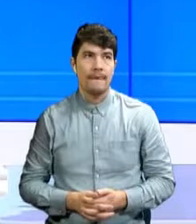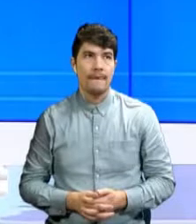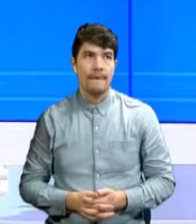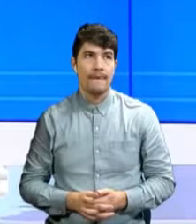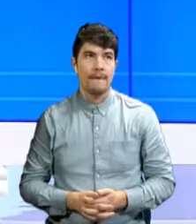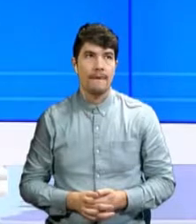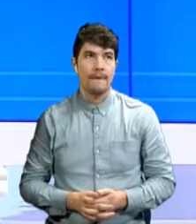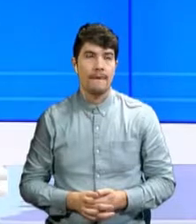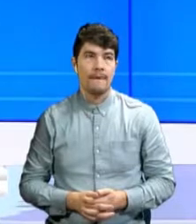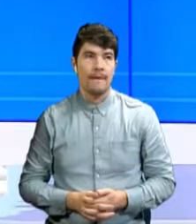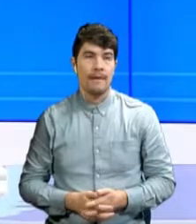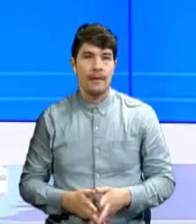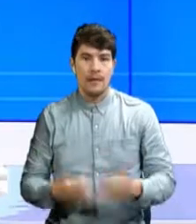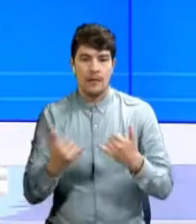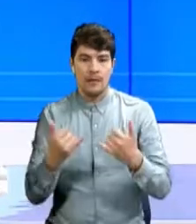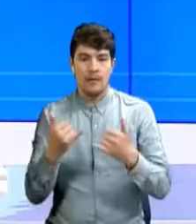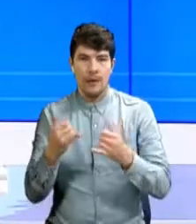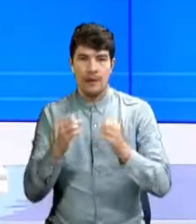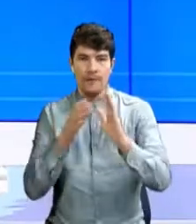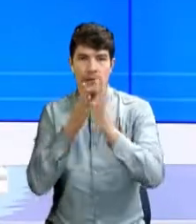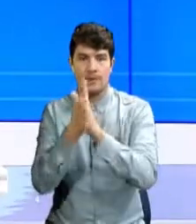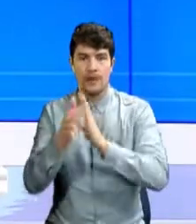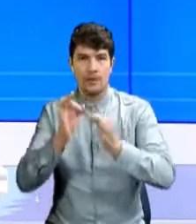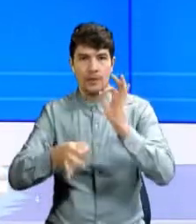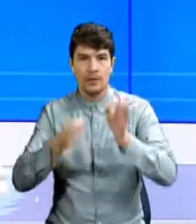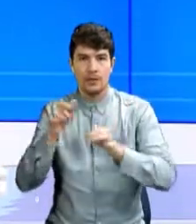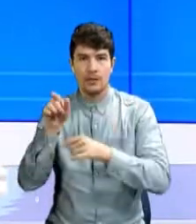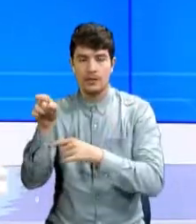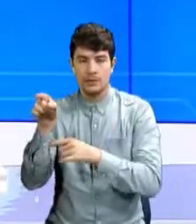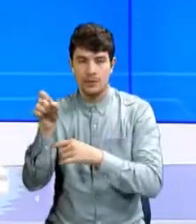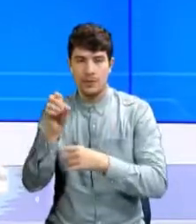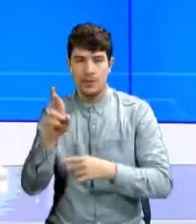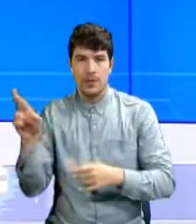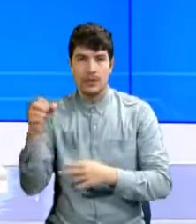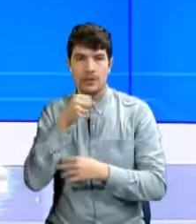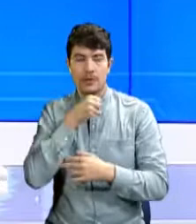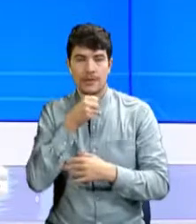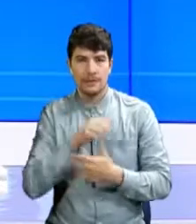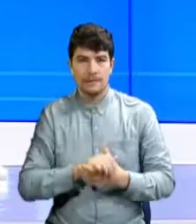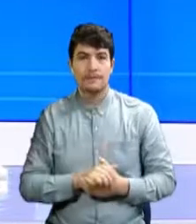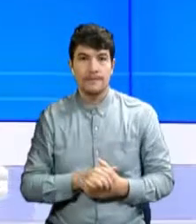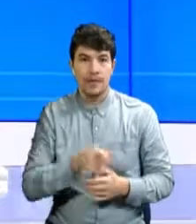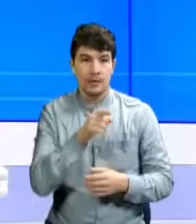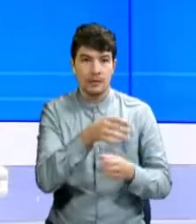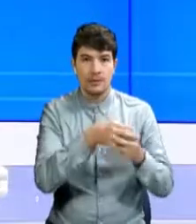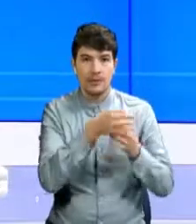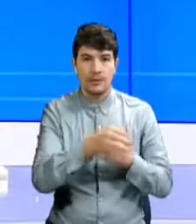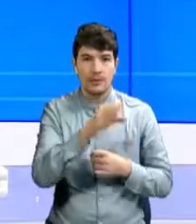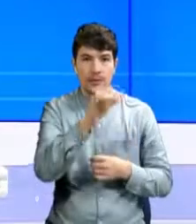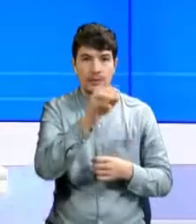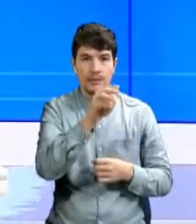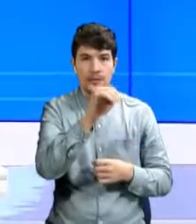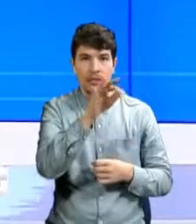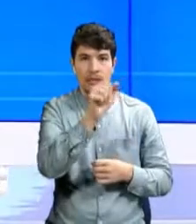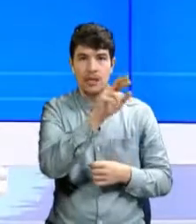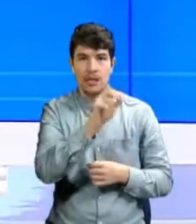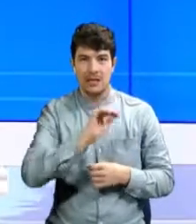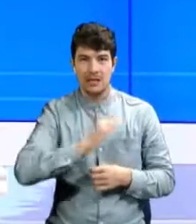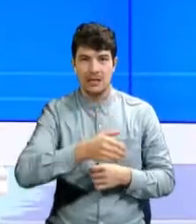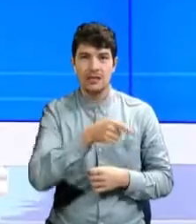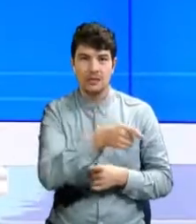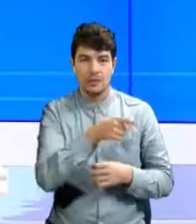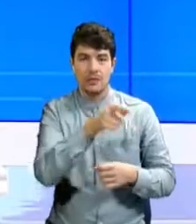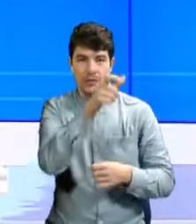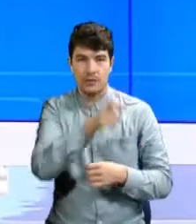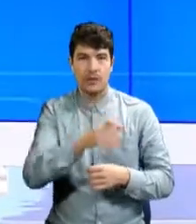Bien, continuamos ahora con información judicial en Oriente Noticias. Es que en el municipio de Cimitarra, la Policía Nacional logró la captura de un sujeto que se encontraba fuera de su